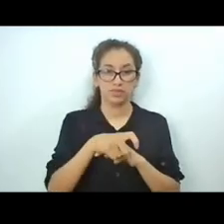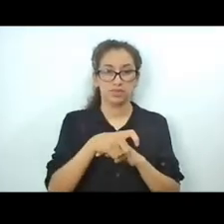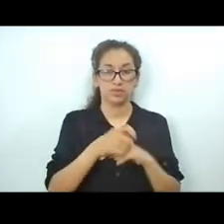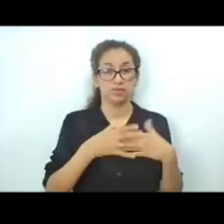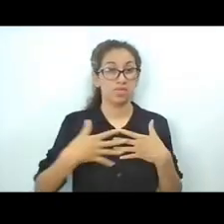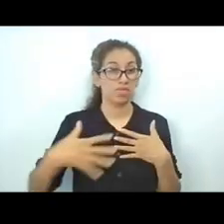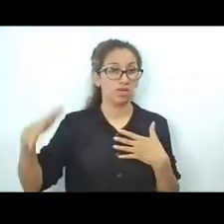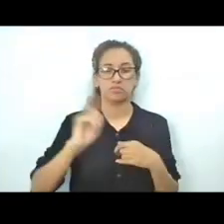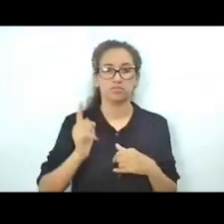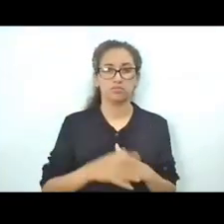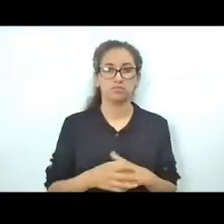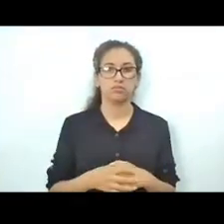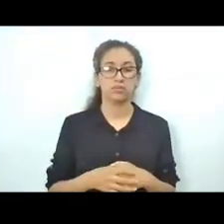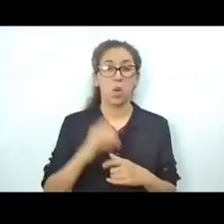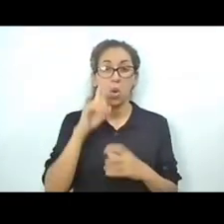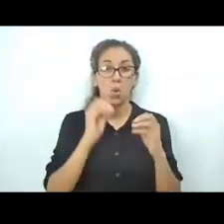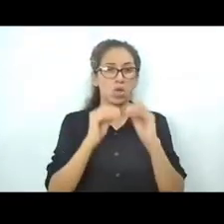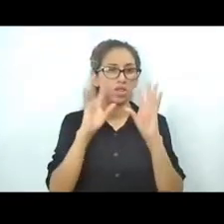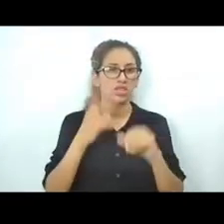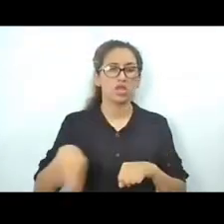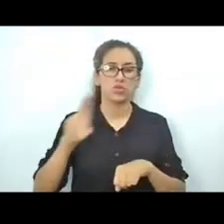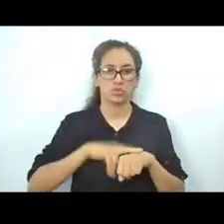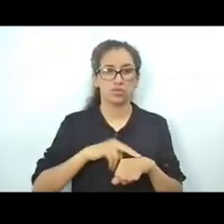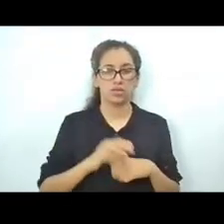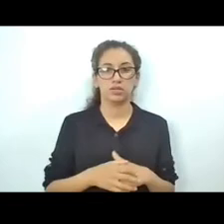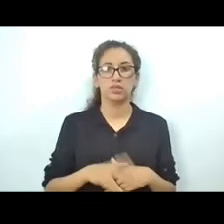permanentemente. Entonces, lo que quiero decir es que en realidad